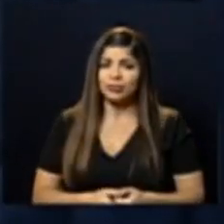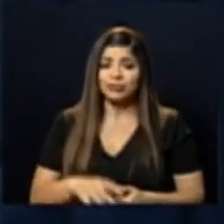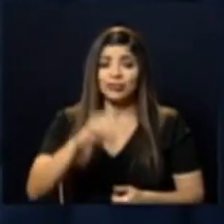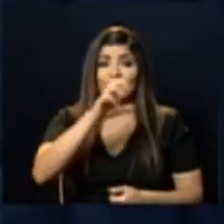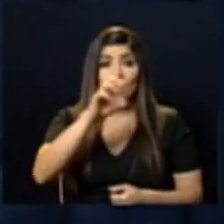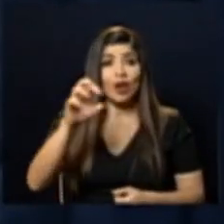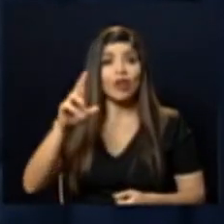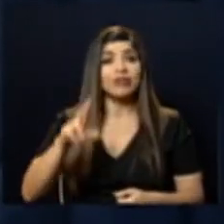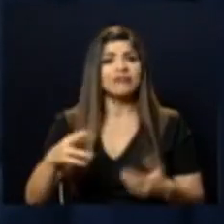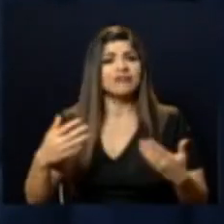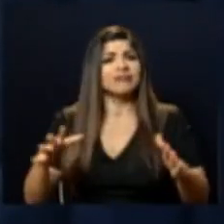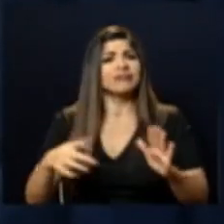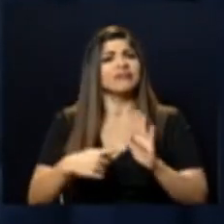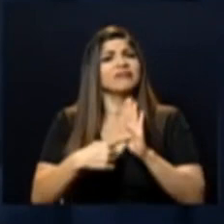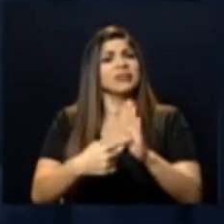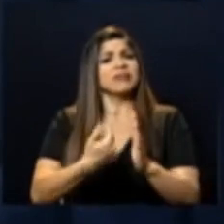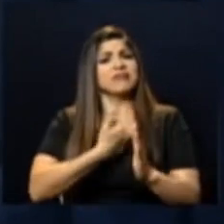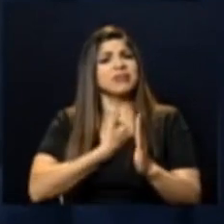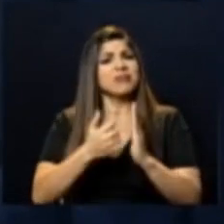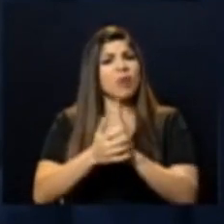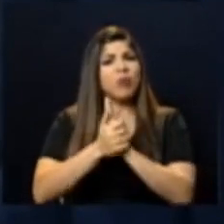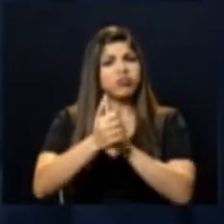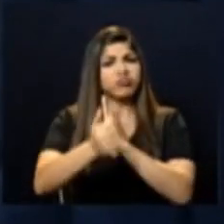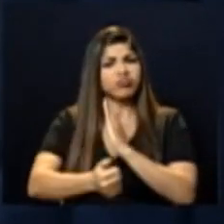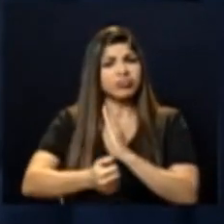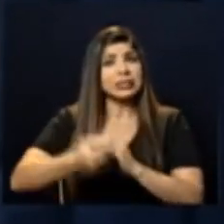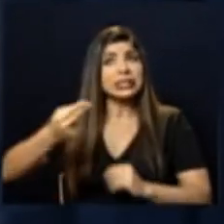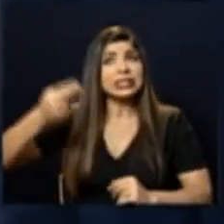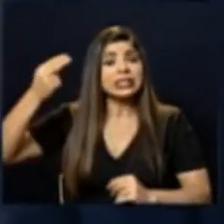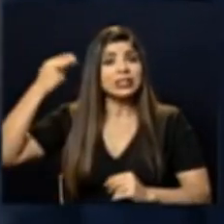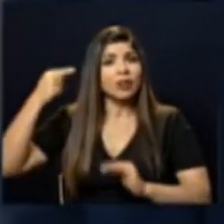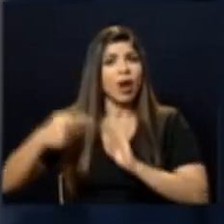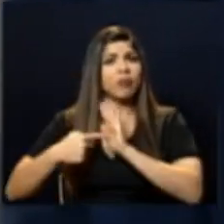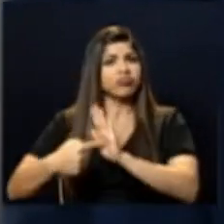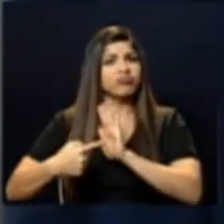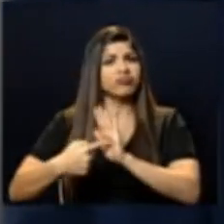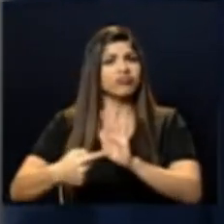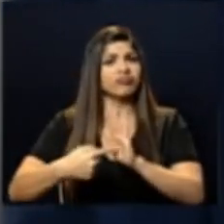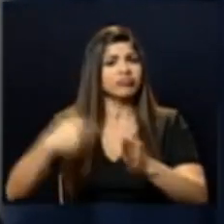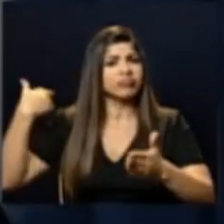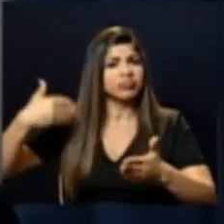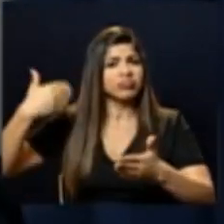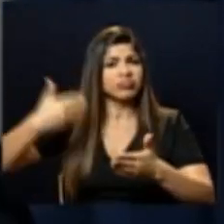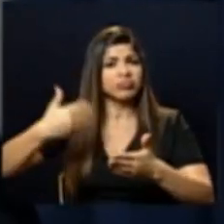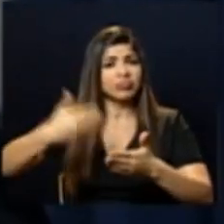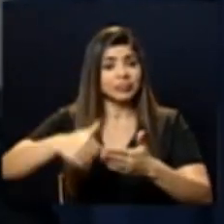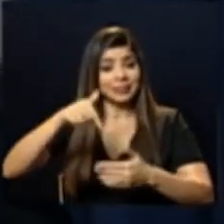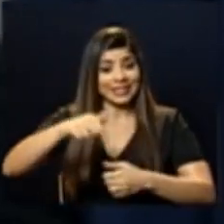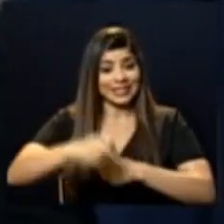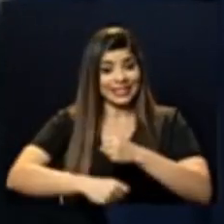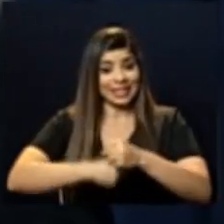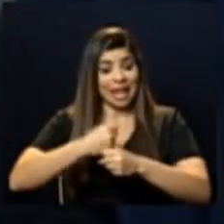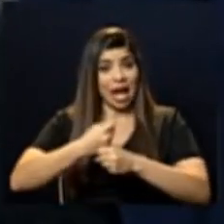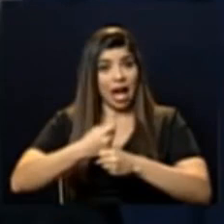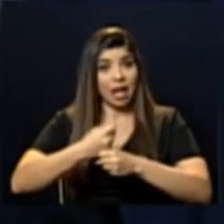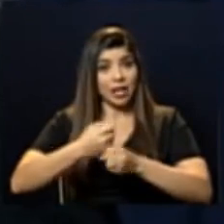Costa Rica ha demostrado ser capaz en su historia. En este año que se